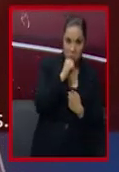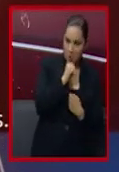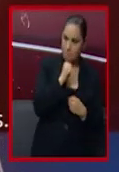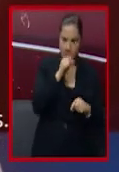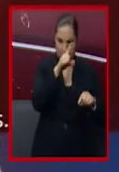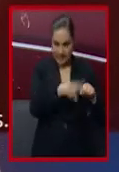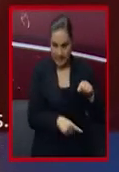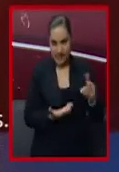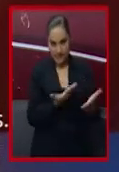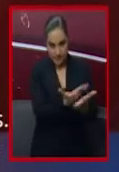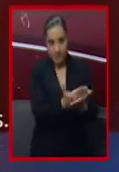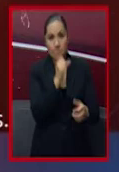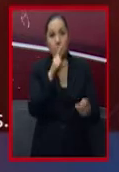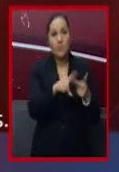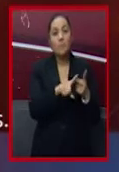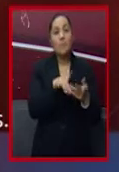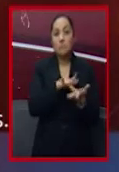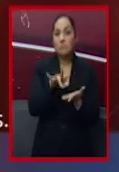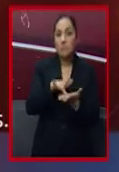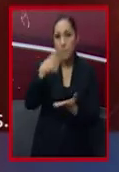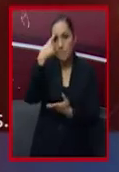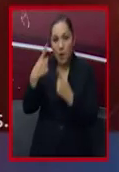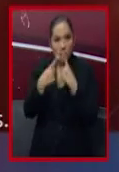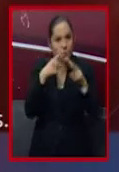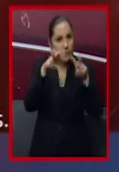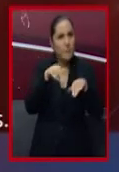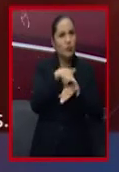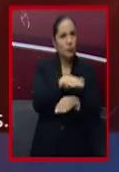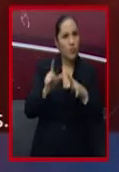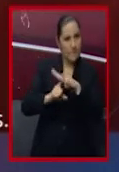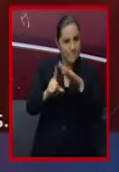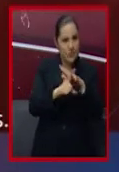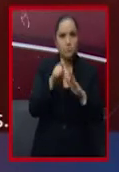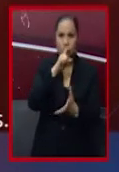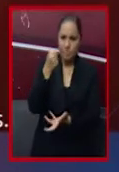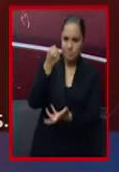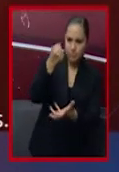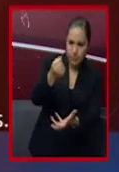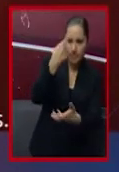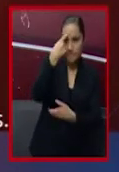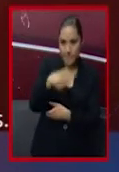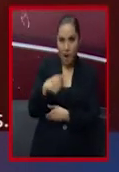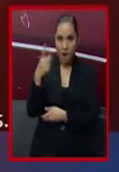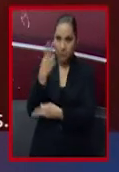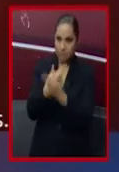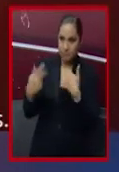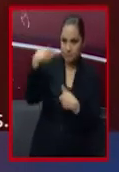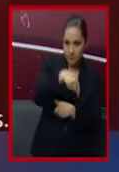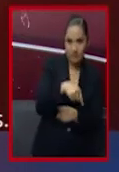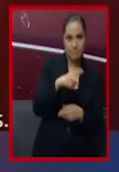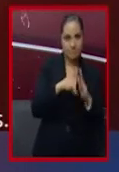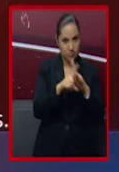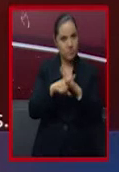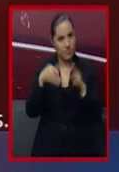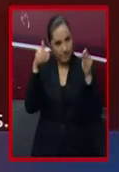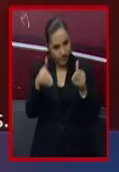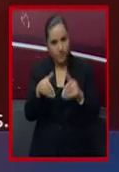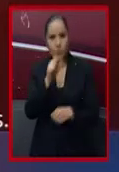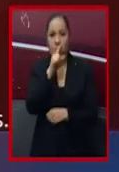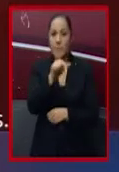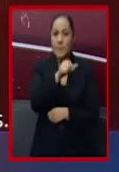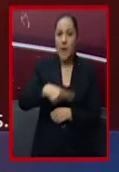políticas migratorias y la creación de un fondo de migralidad, transparencia en la designación de consejeros electorales del Instituto Nacional